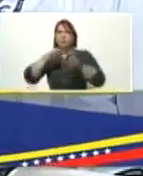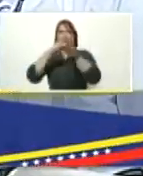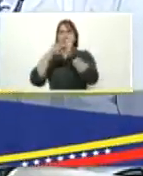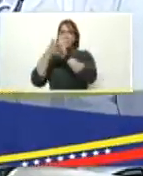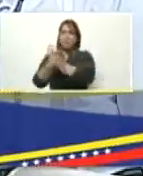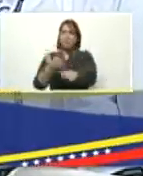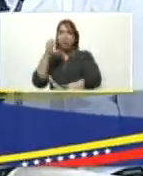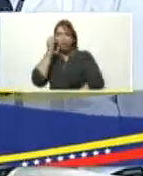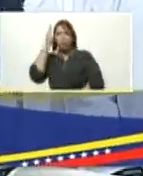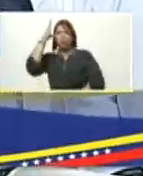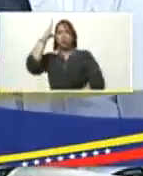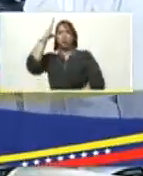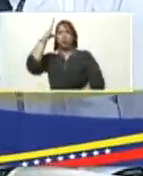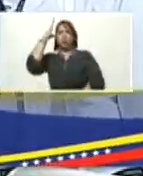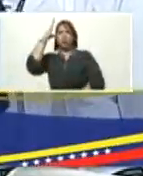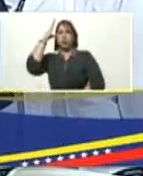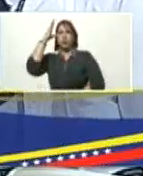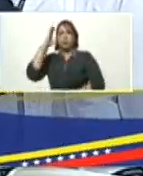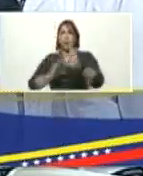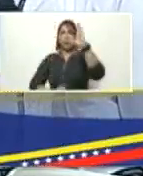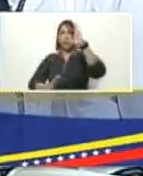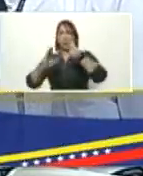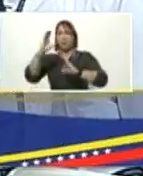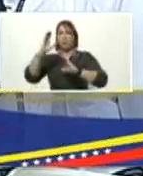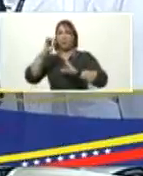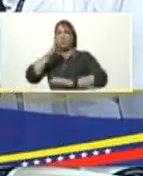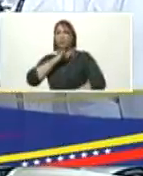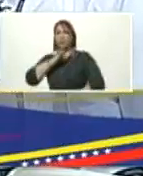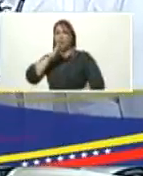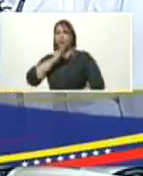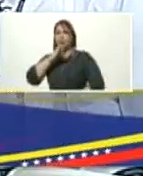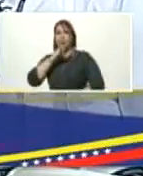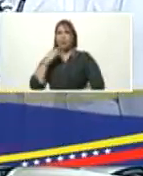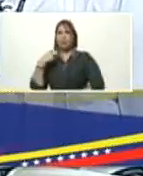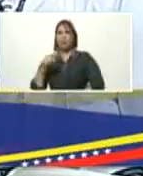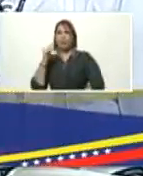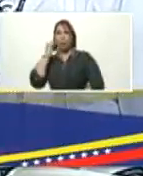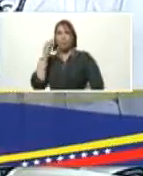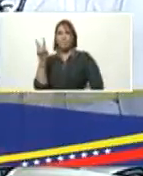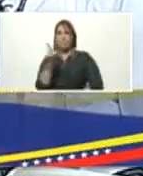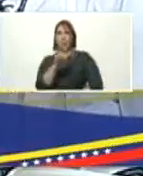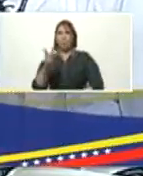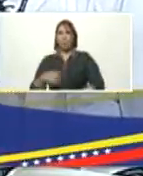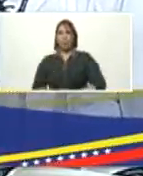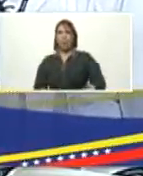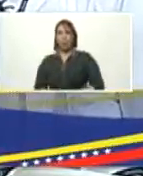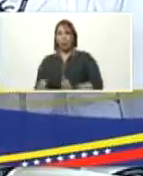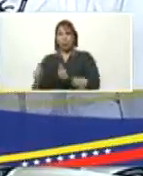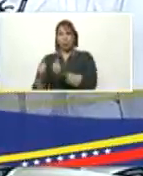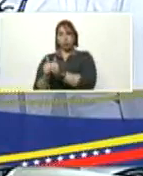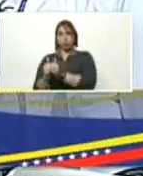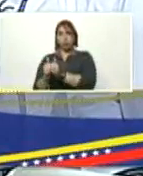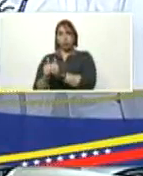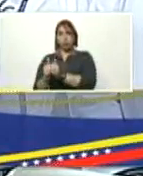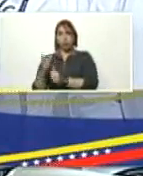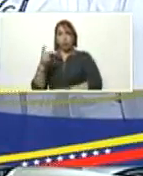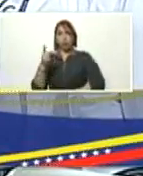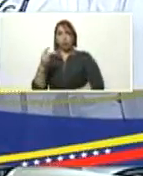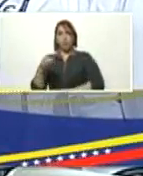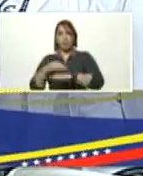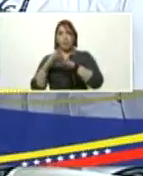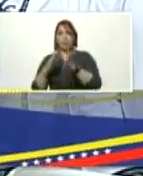capacidad inventiva, científica, de resistencia que tiene la mujer venezolana. A mi lado se encuentra la viceministra de Ciencia